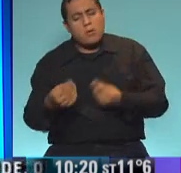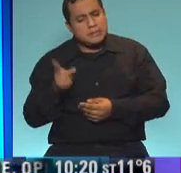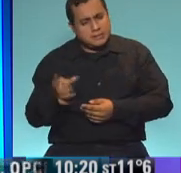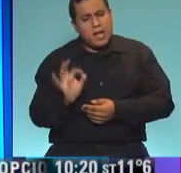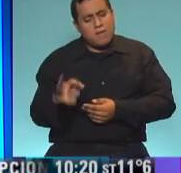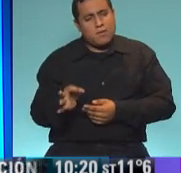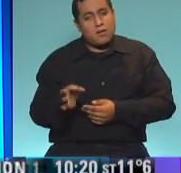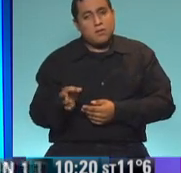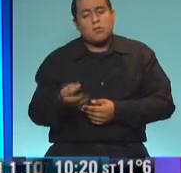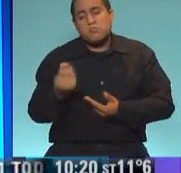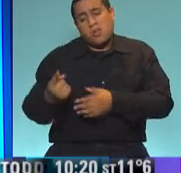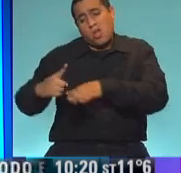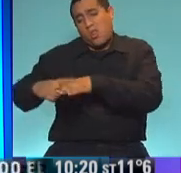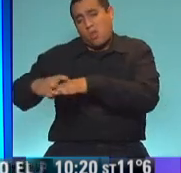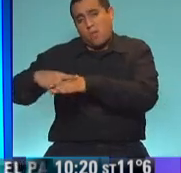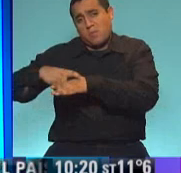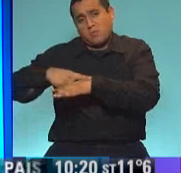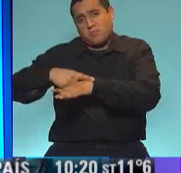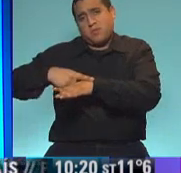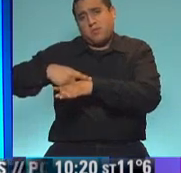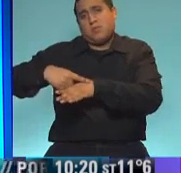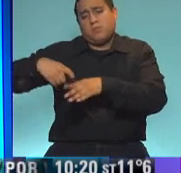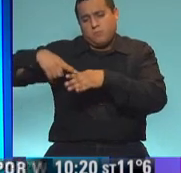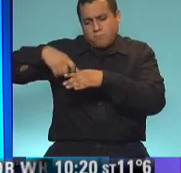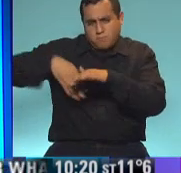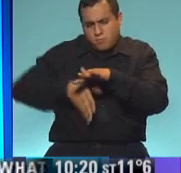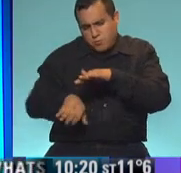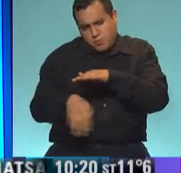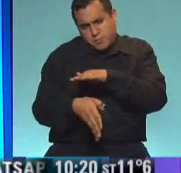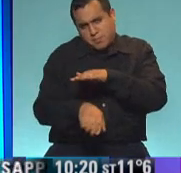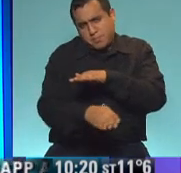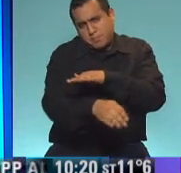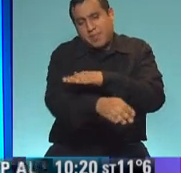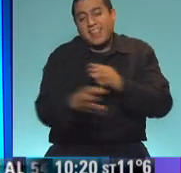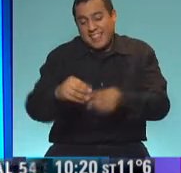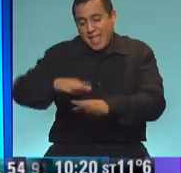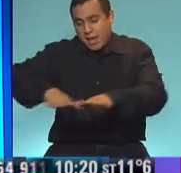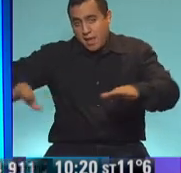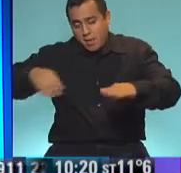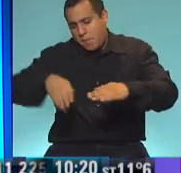para eso las lombrices se pasan la vida haciendo túneles abajo de la tierra.